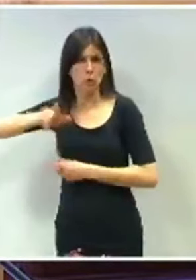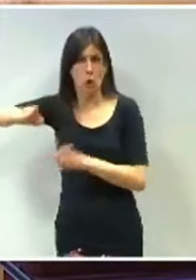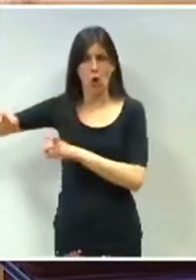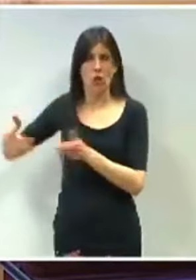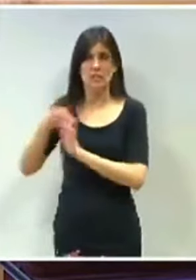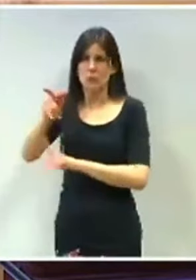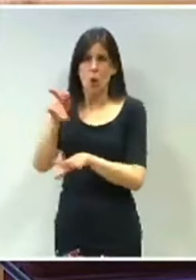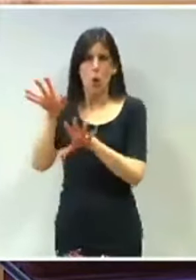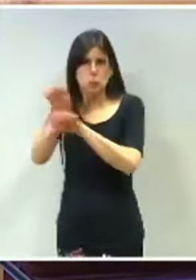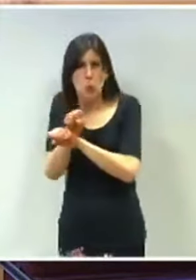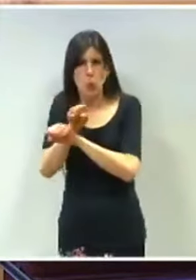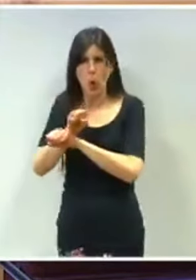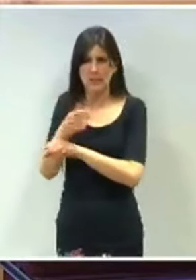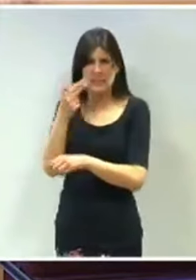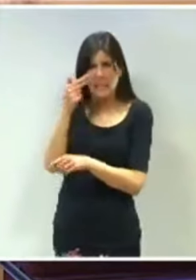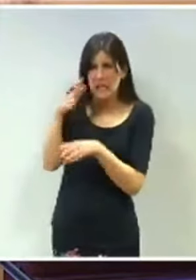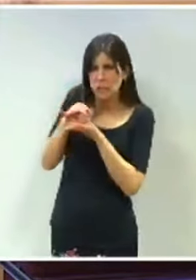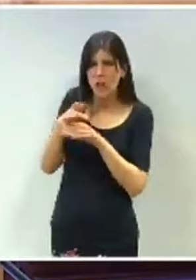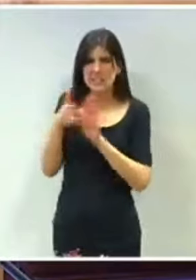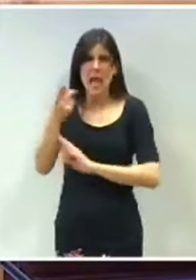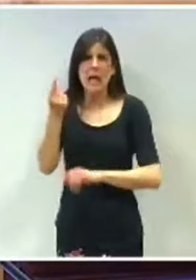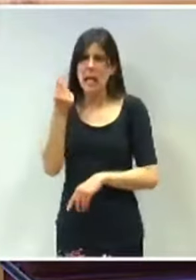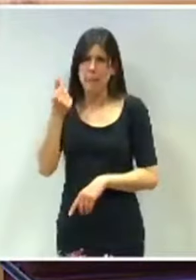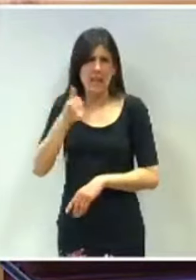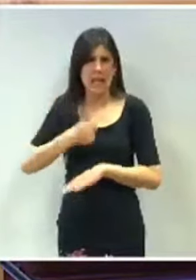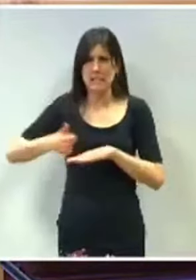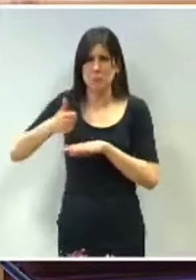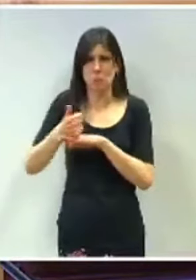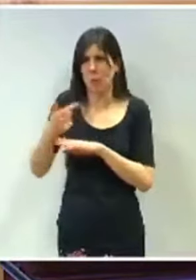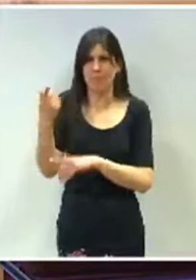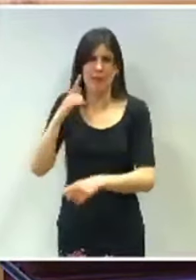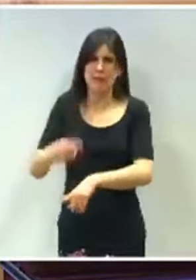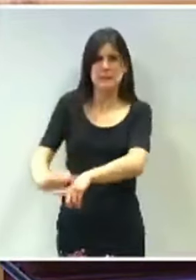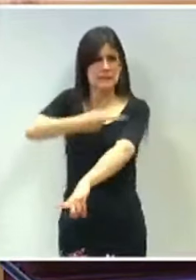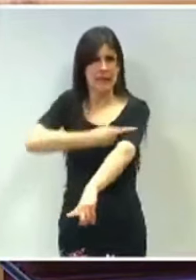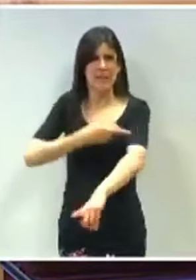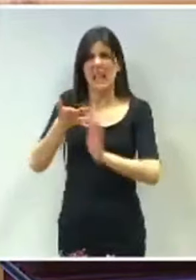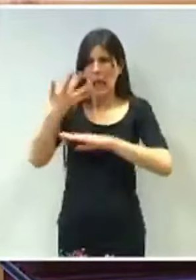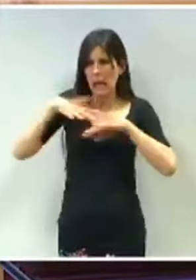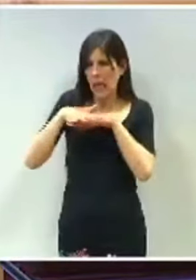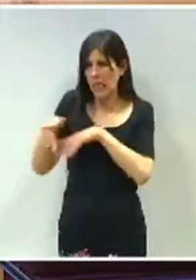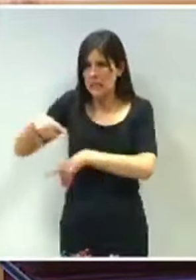y siniestro de un capitalismo salvaje y desaprensivo que utiliza redes